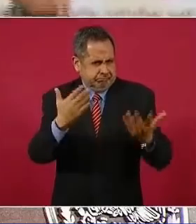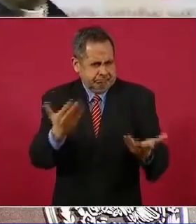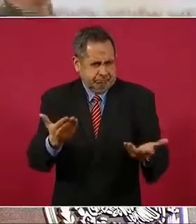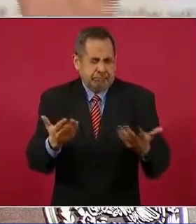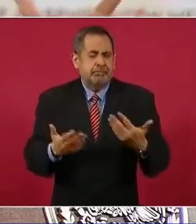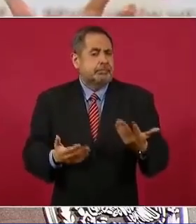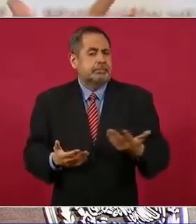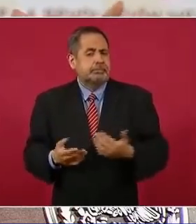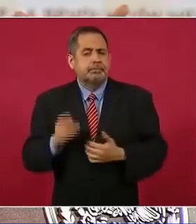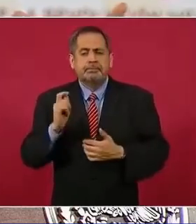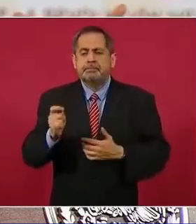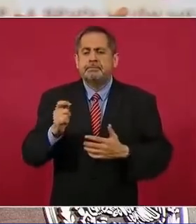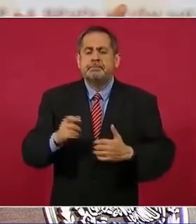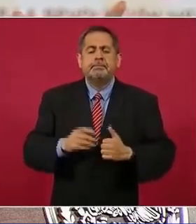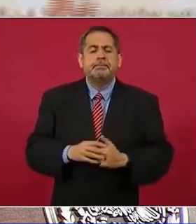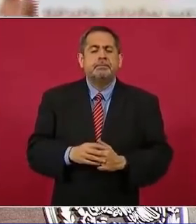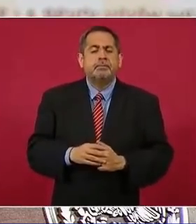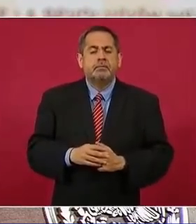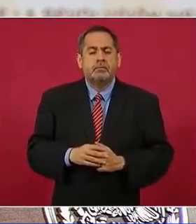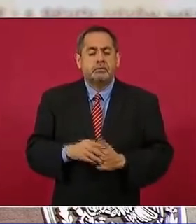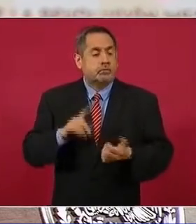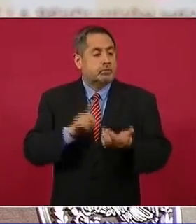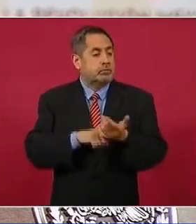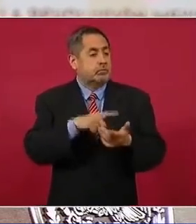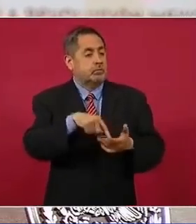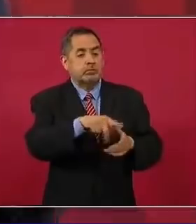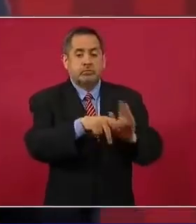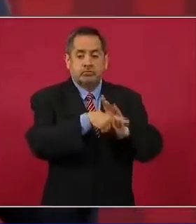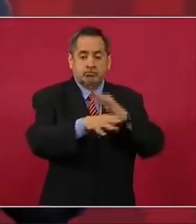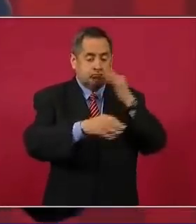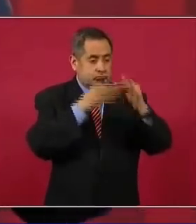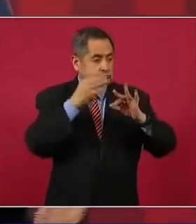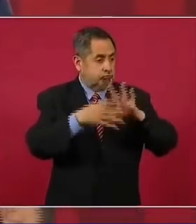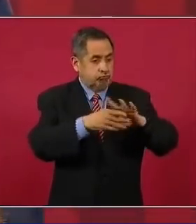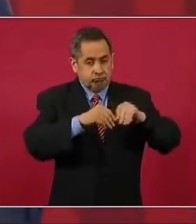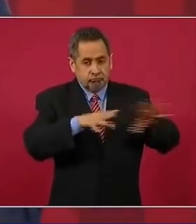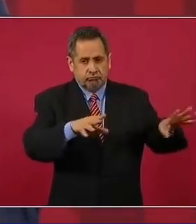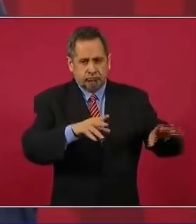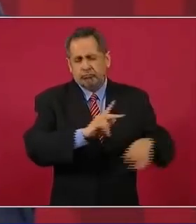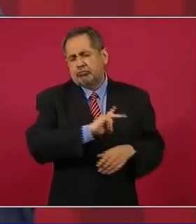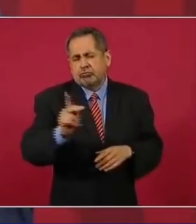de que los medios, no todos,